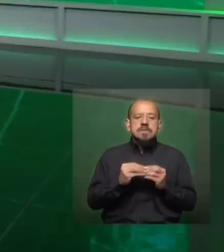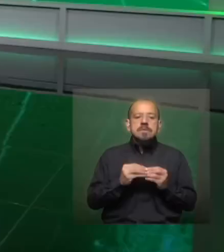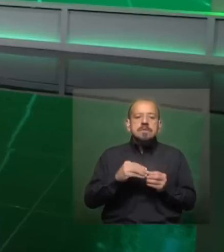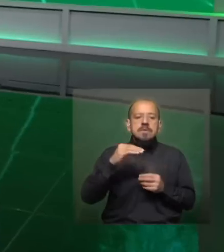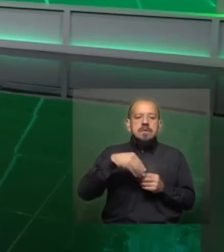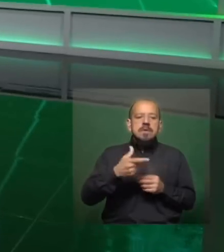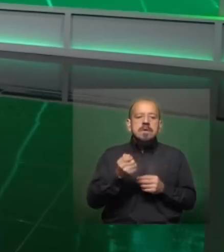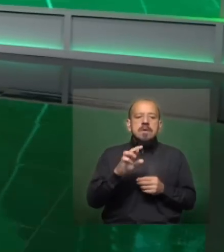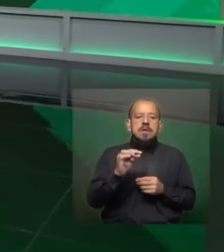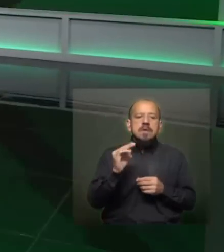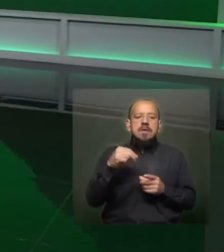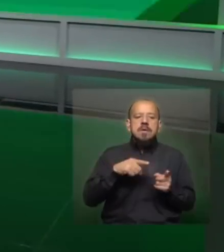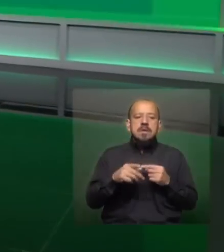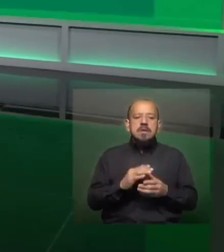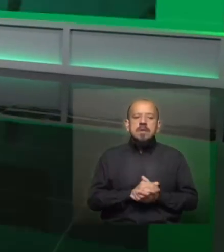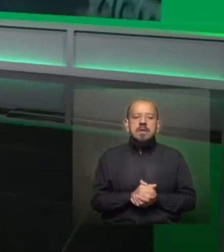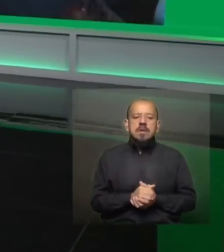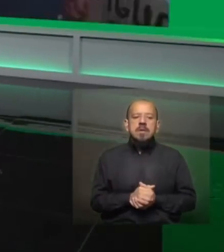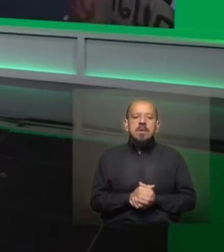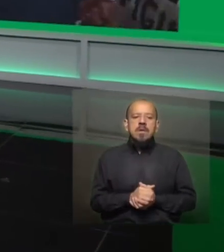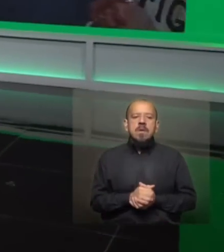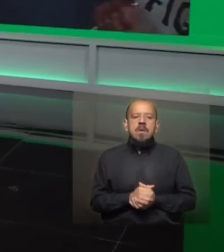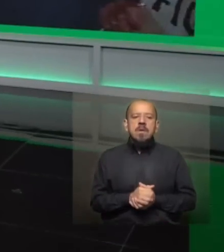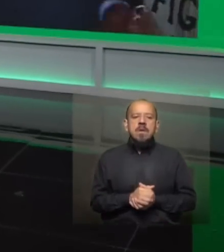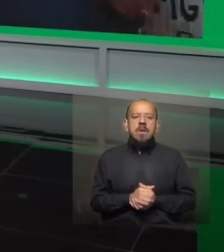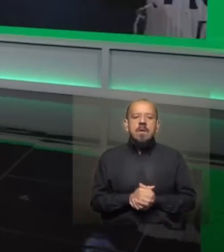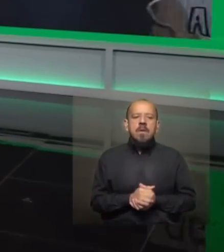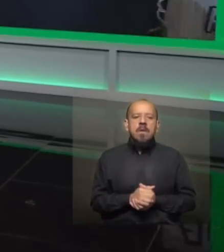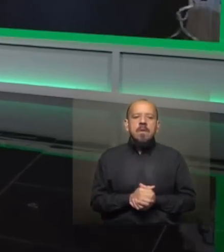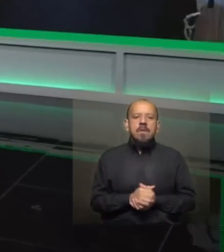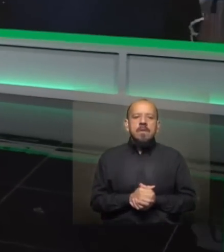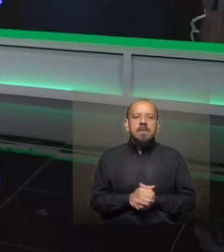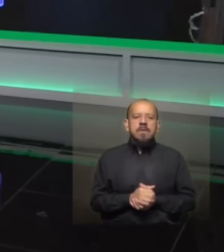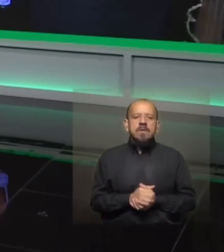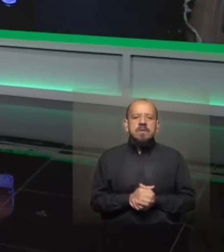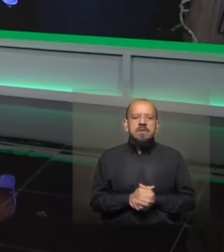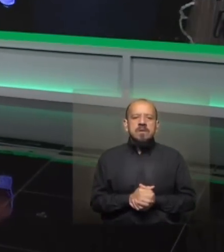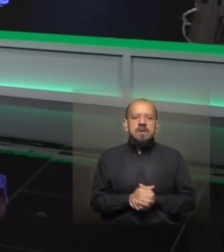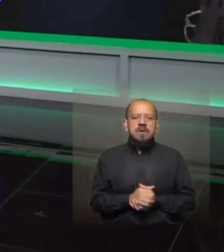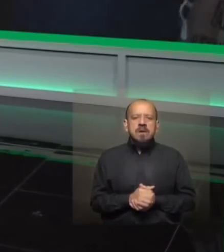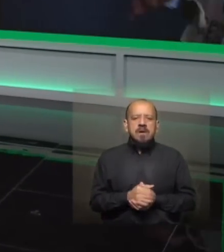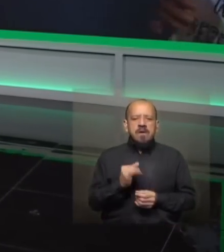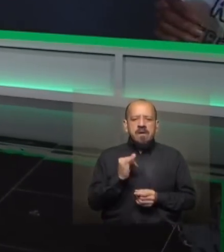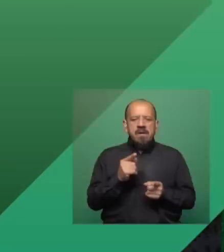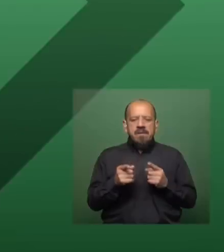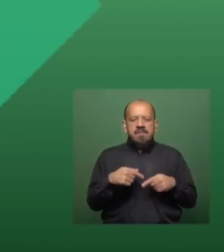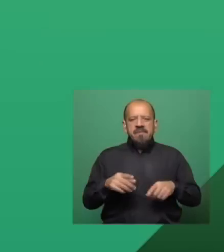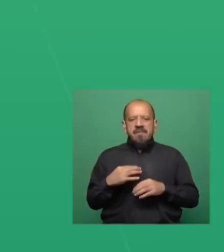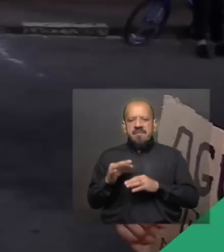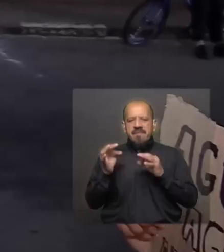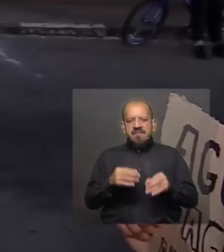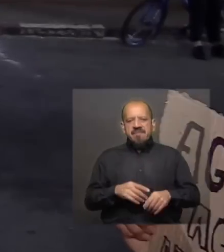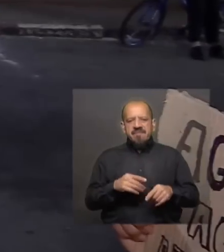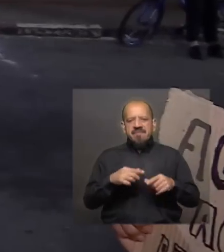Duarte por dónde va esa marcha Martín Cómo estás bueno Mariana si ya llegó aquí este al Ministerio